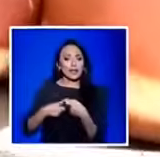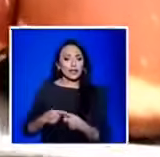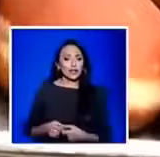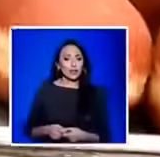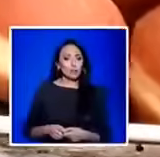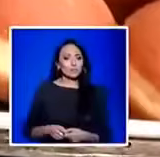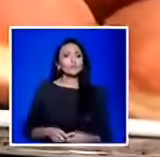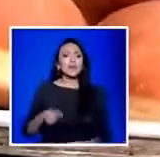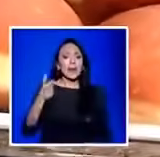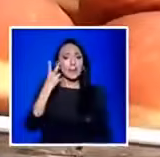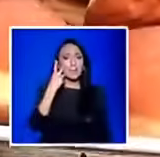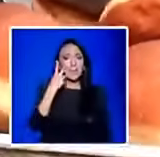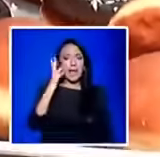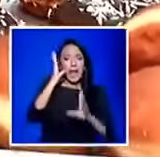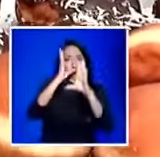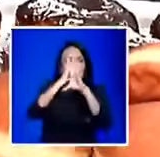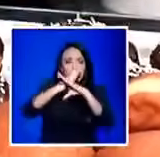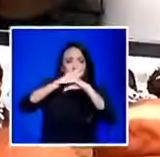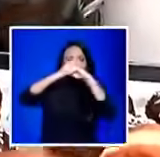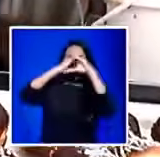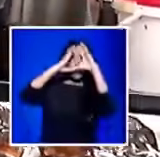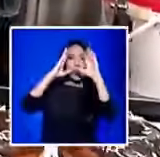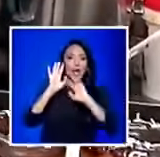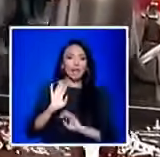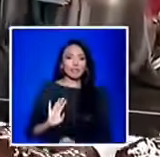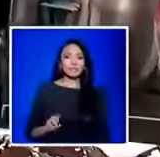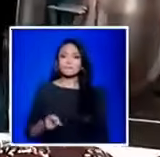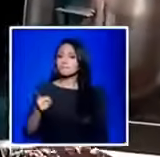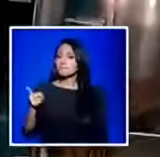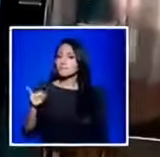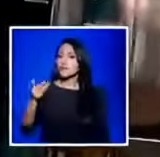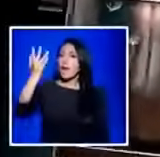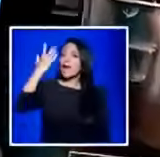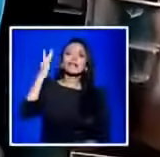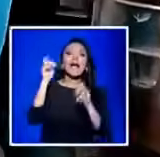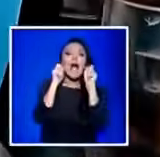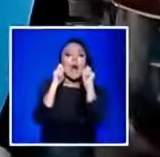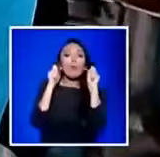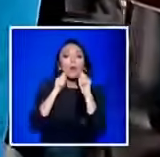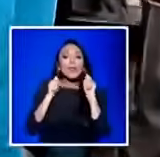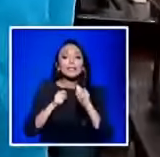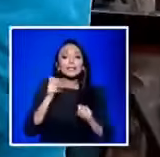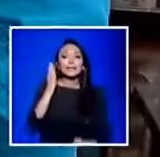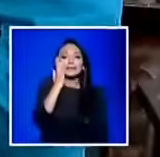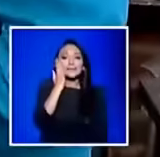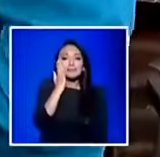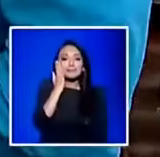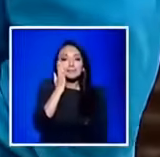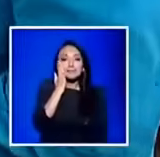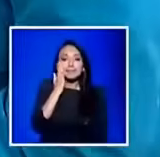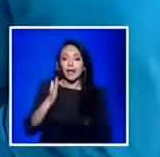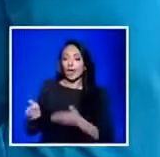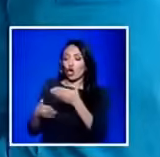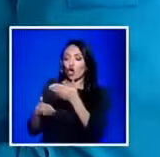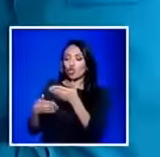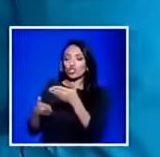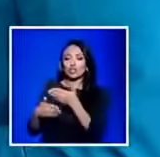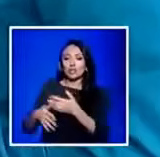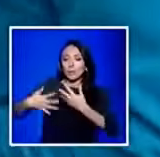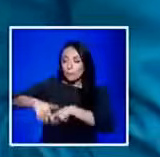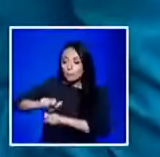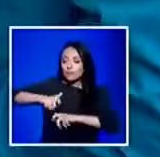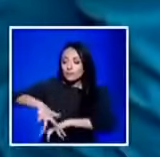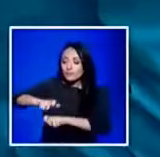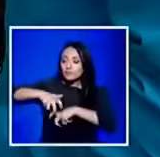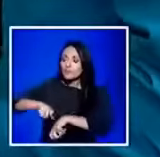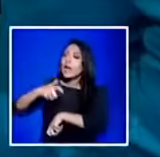se elabora desde muy temprano. Como lo hacían nuestras abuelitas, nuestras madres en casa, se lo elabora un pan artesanal.